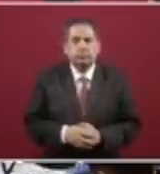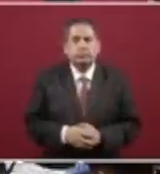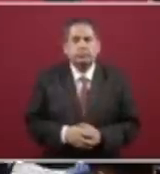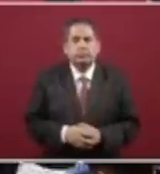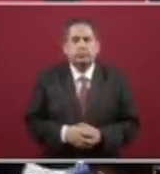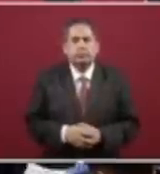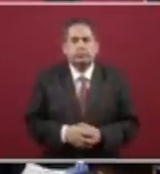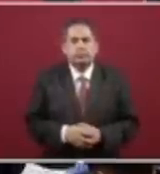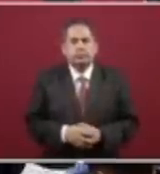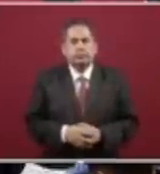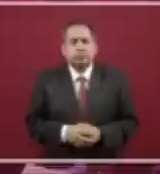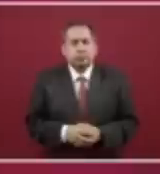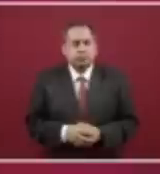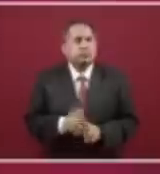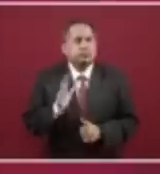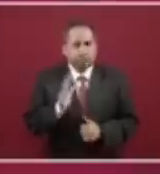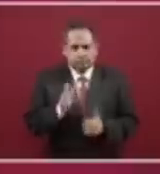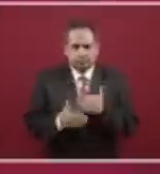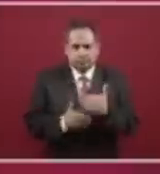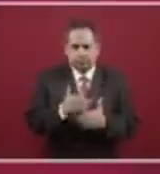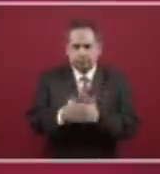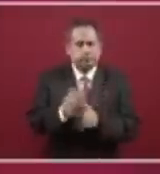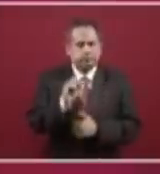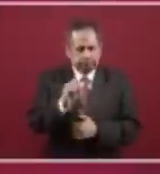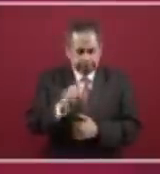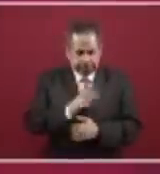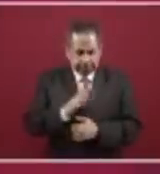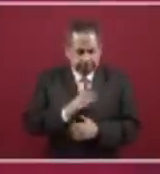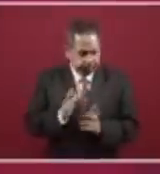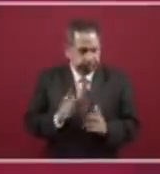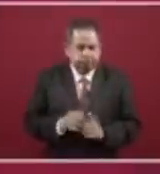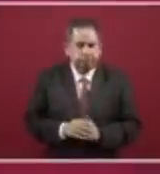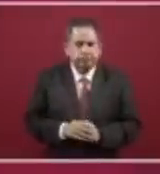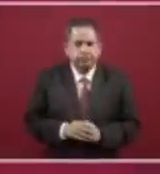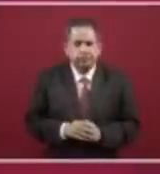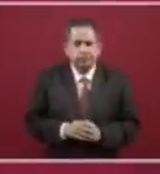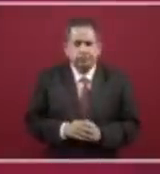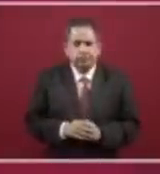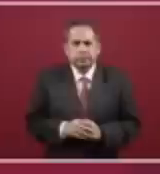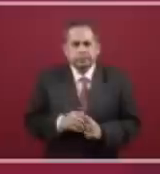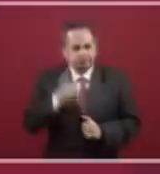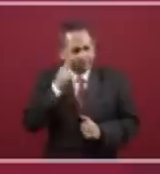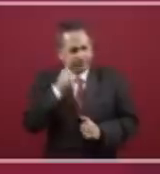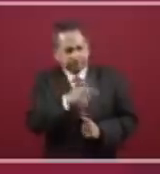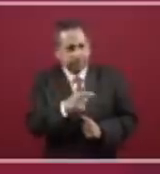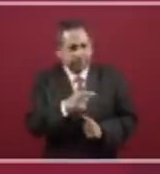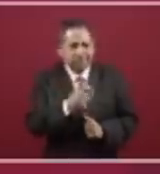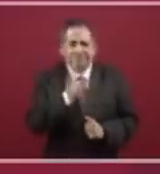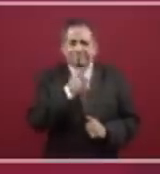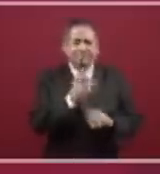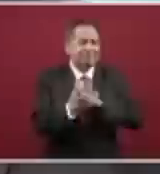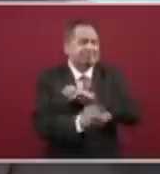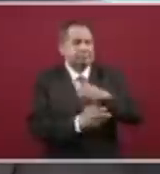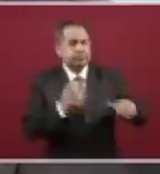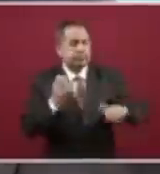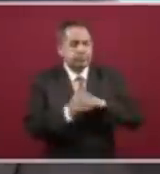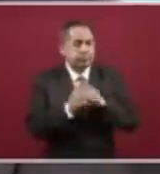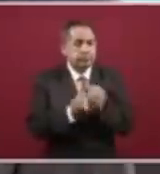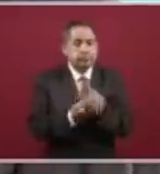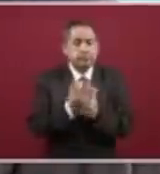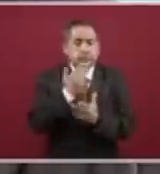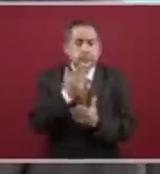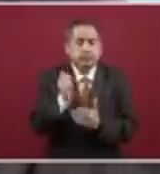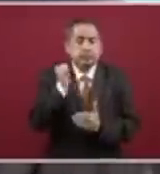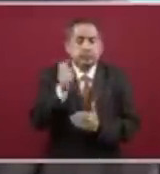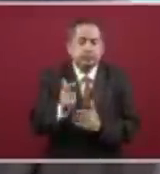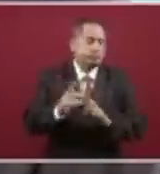decimos que hemos ido avanzando efectivamente a río revuelto ganancia de pescadores y